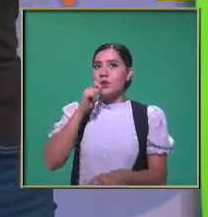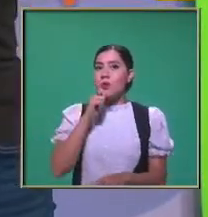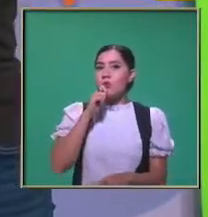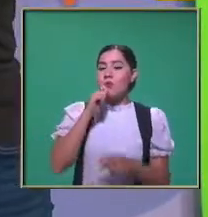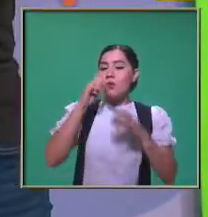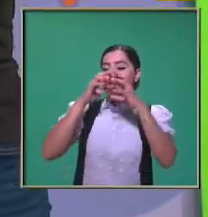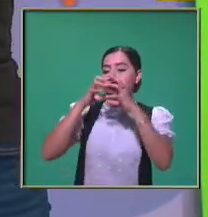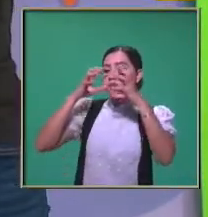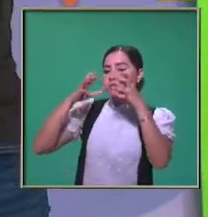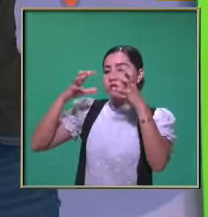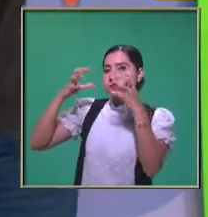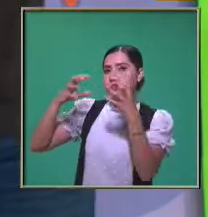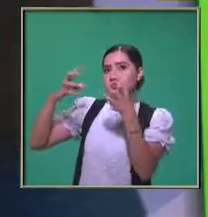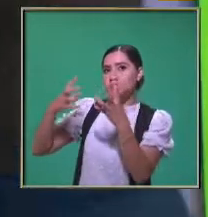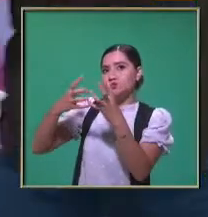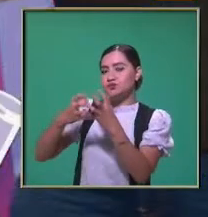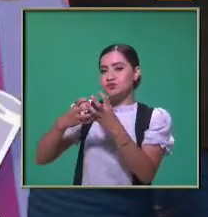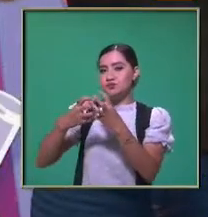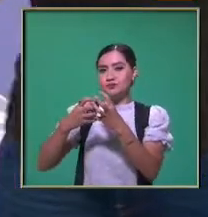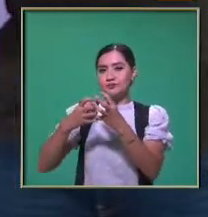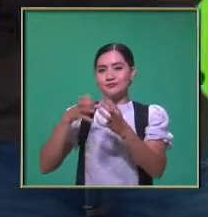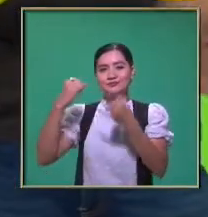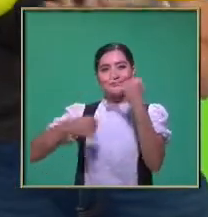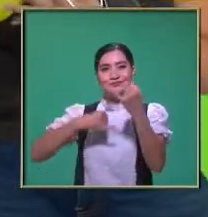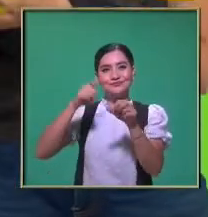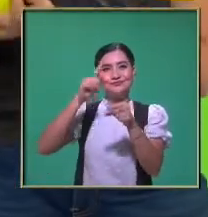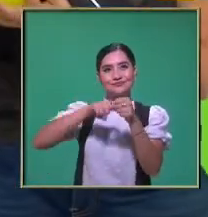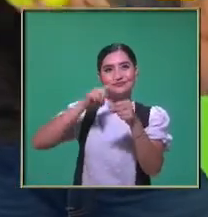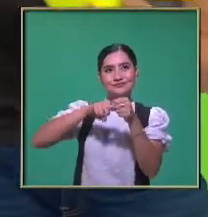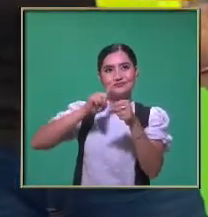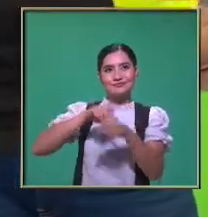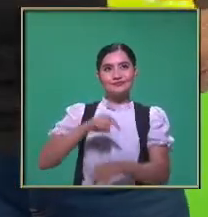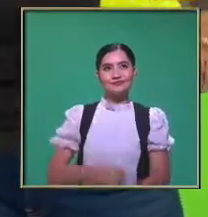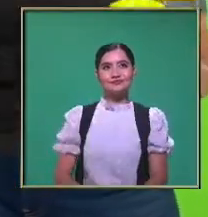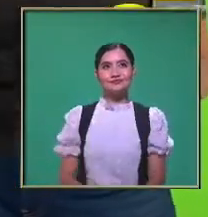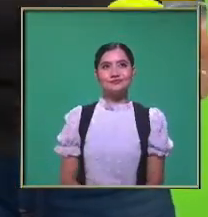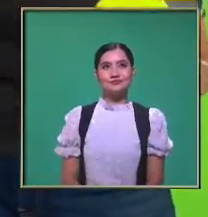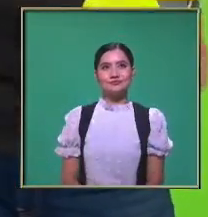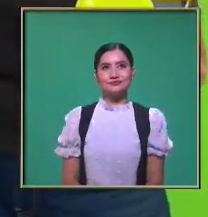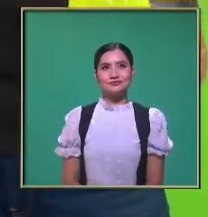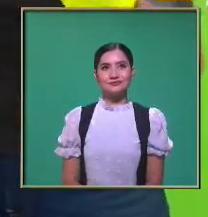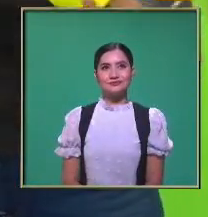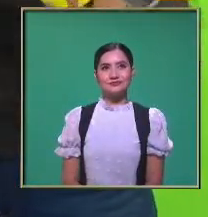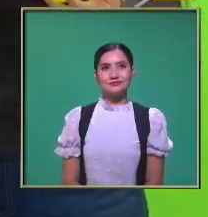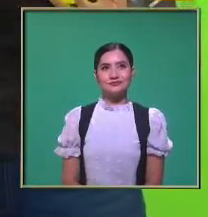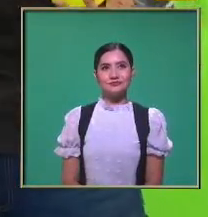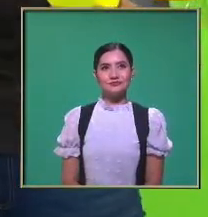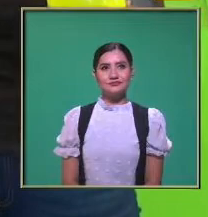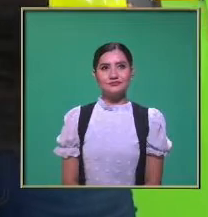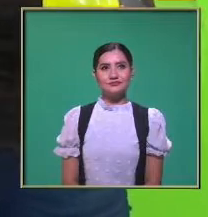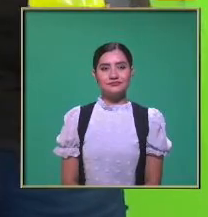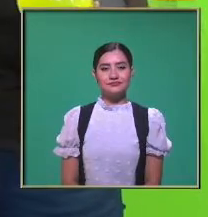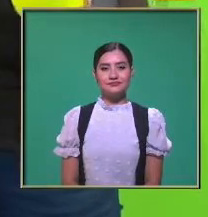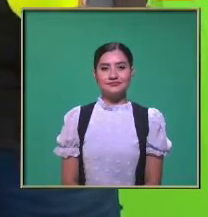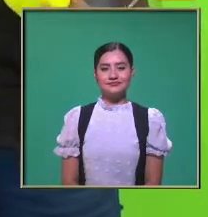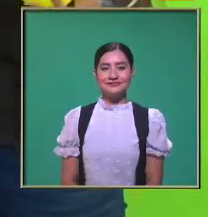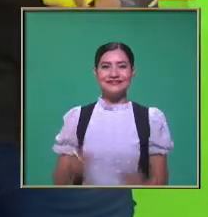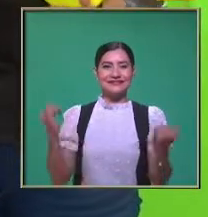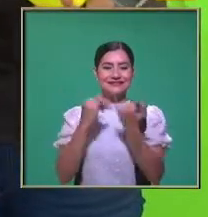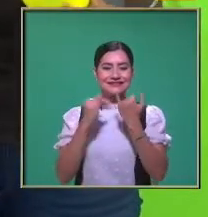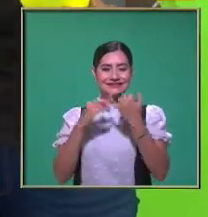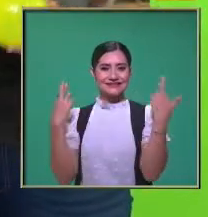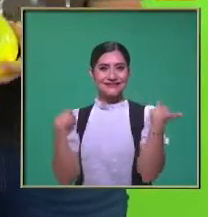Pues a soplarlos, me voy a levantar un poquito la careta y me hago un poquito para acá. Nos alejamos. Y y los soplamos. El viento. E